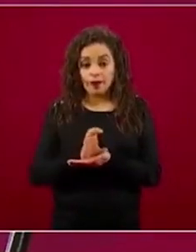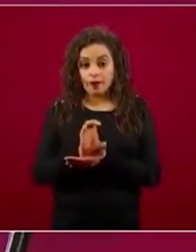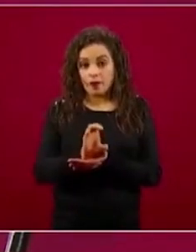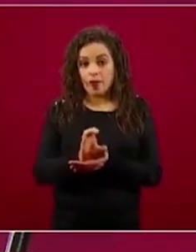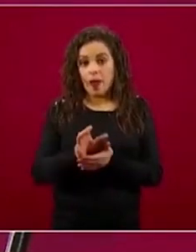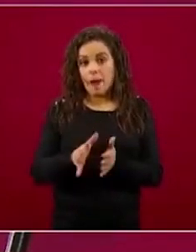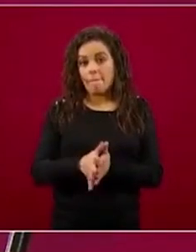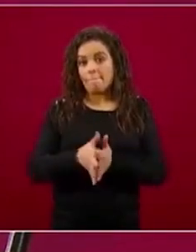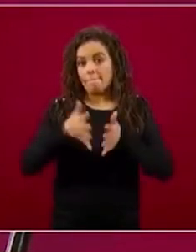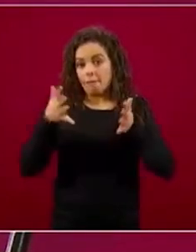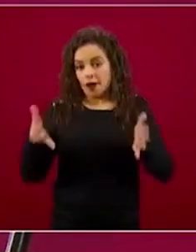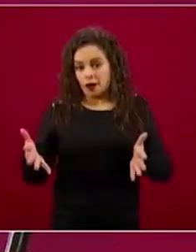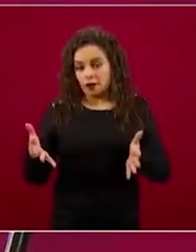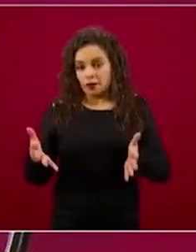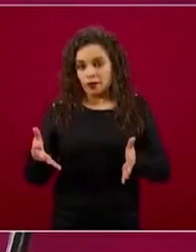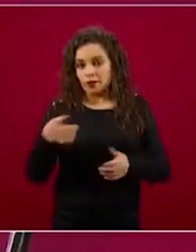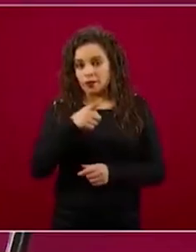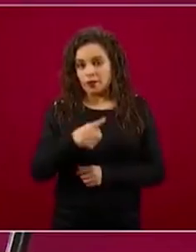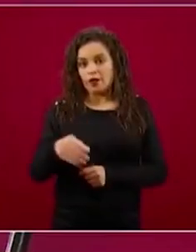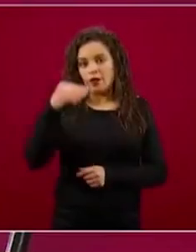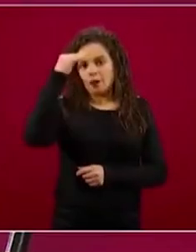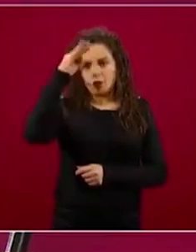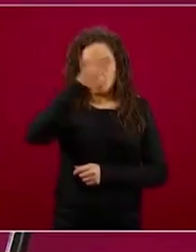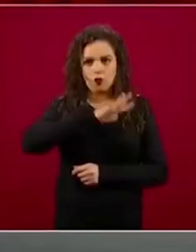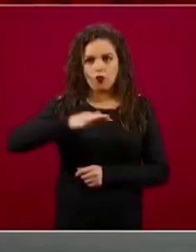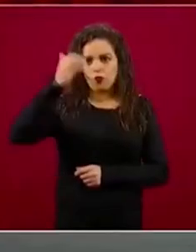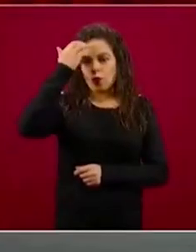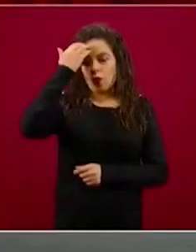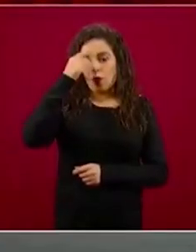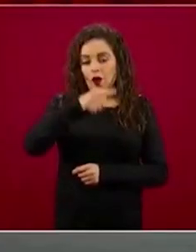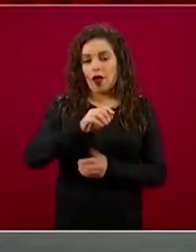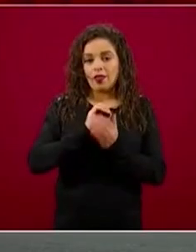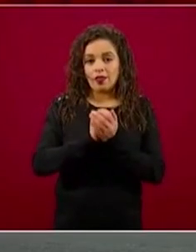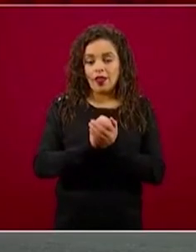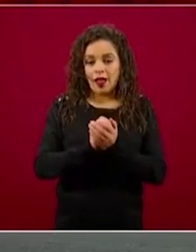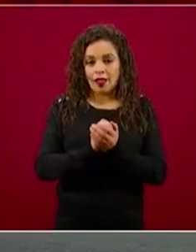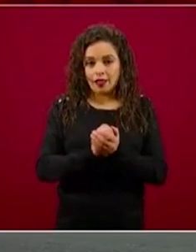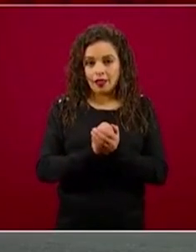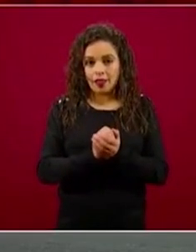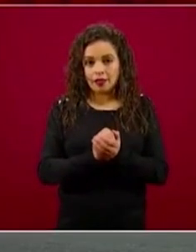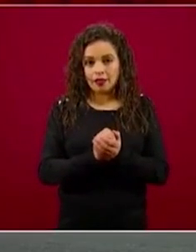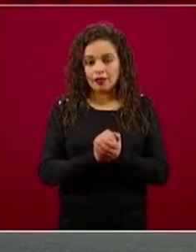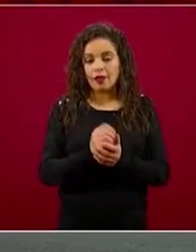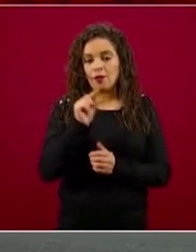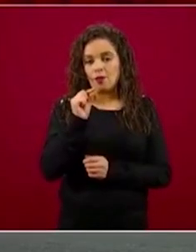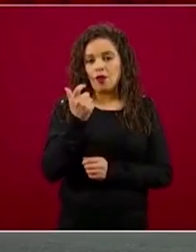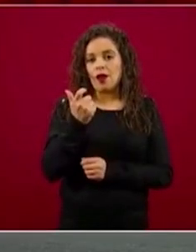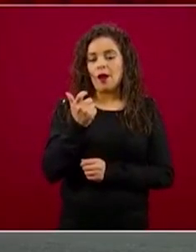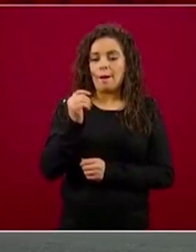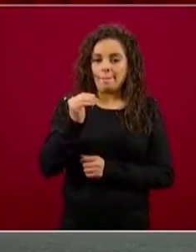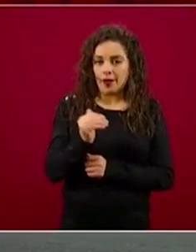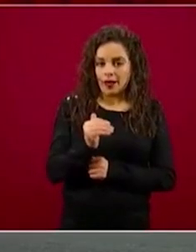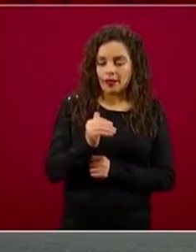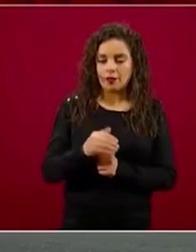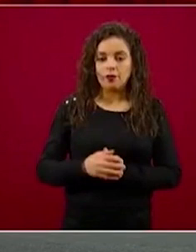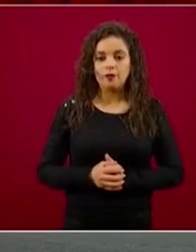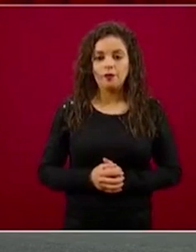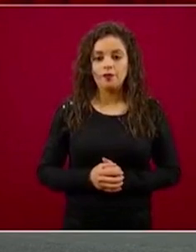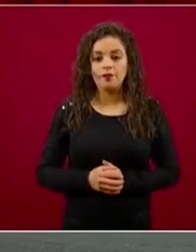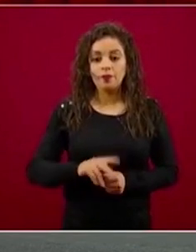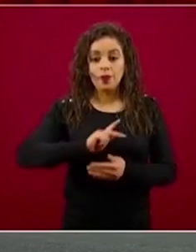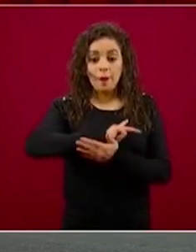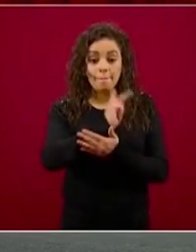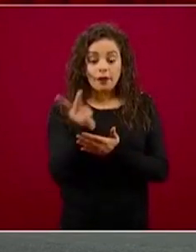la gente conocía como el de tandas, y que era un crédito además que, a diferencia del programa